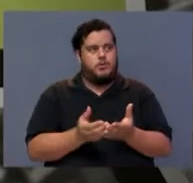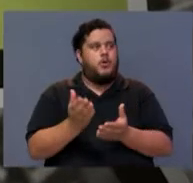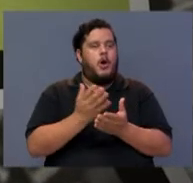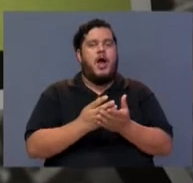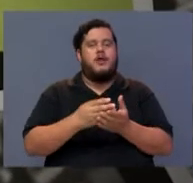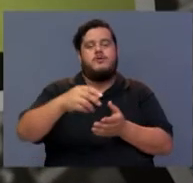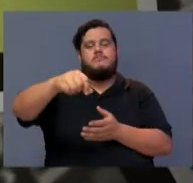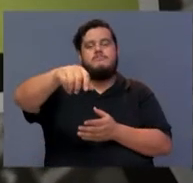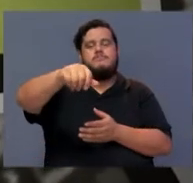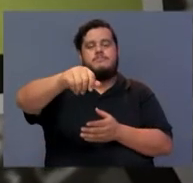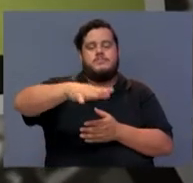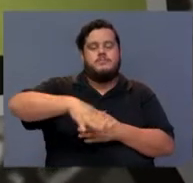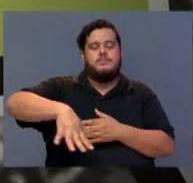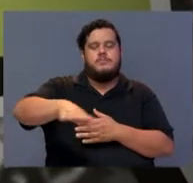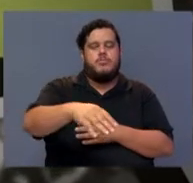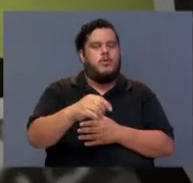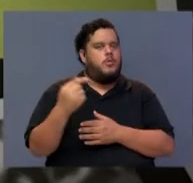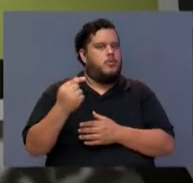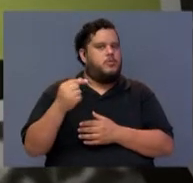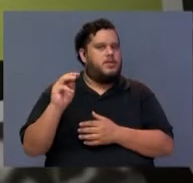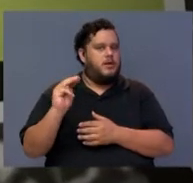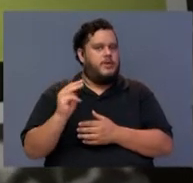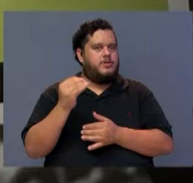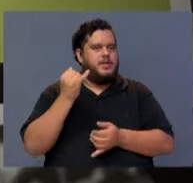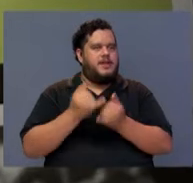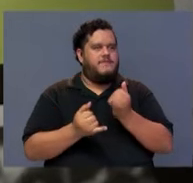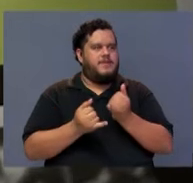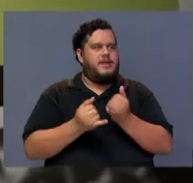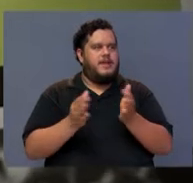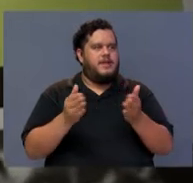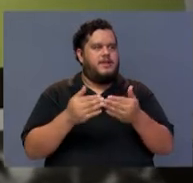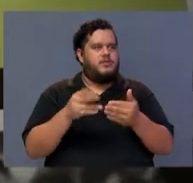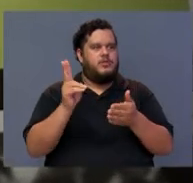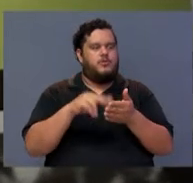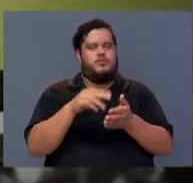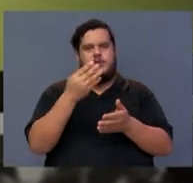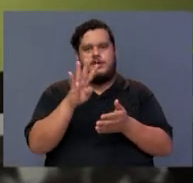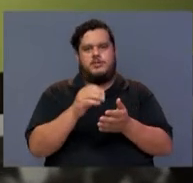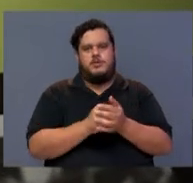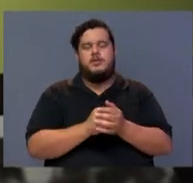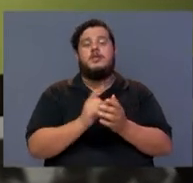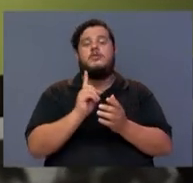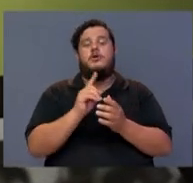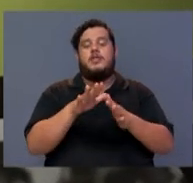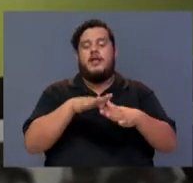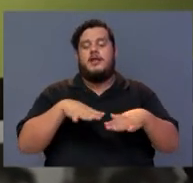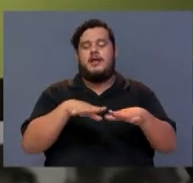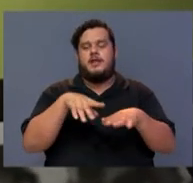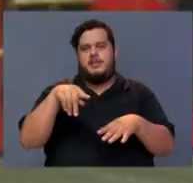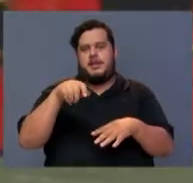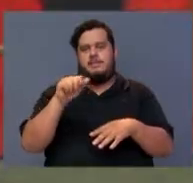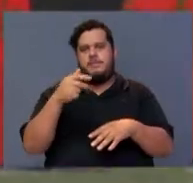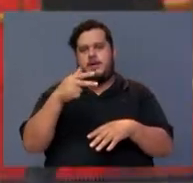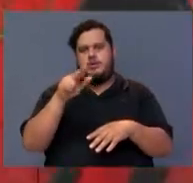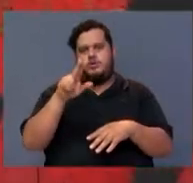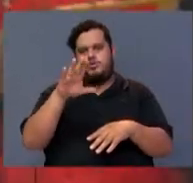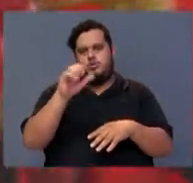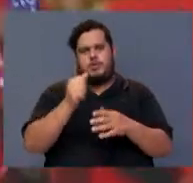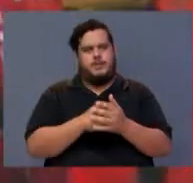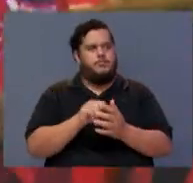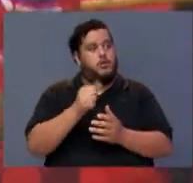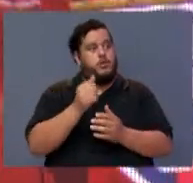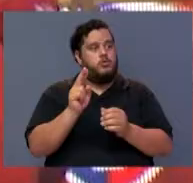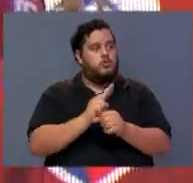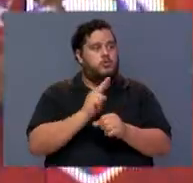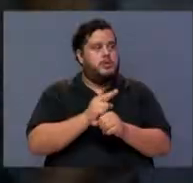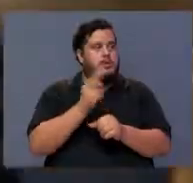en un campo de juego como Gustavo Matosas en la final del Clausura 2014 en la cancha del Pachuca. Otros que utilizan